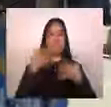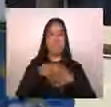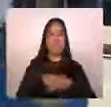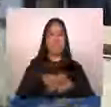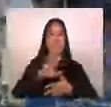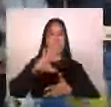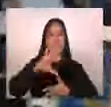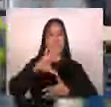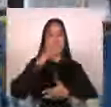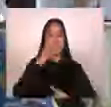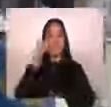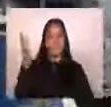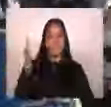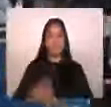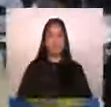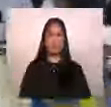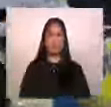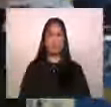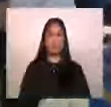Integral Americano.